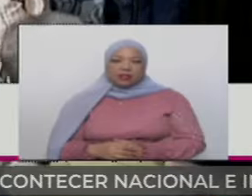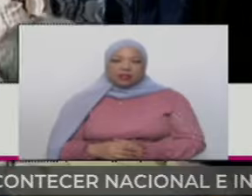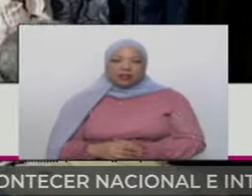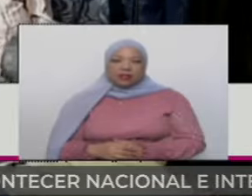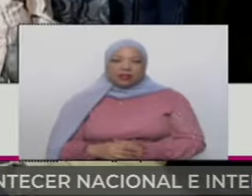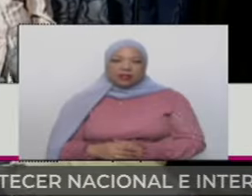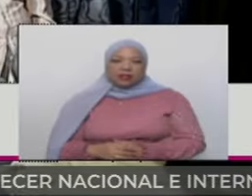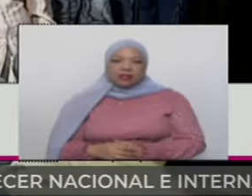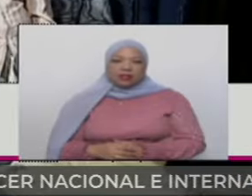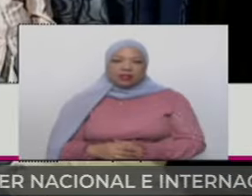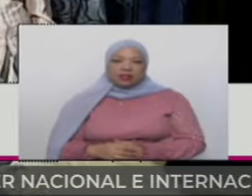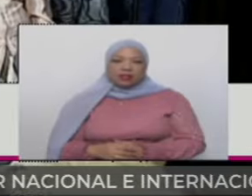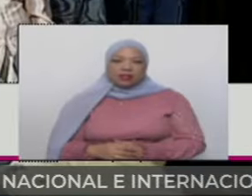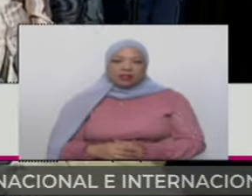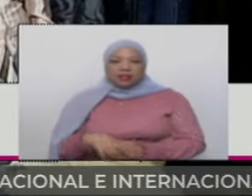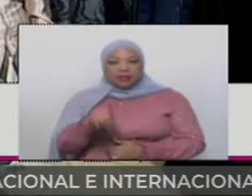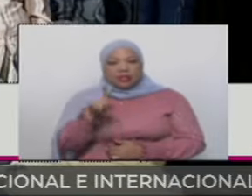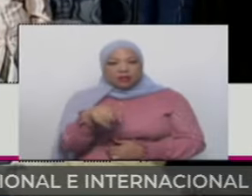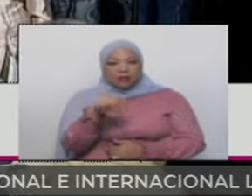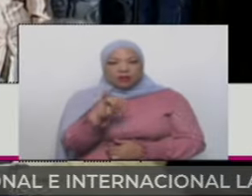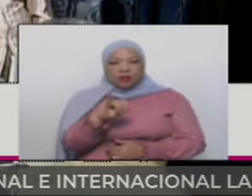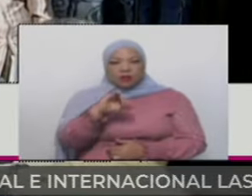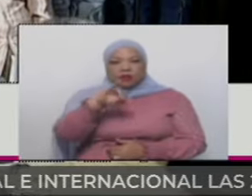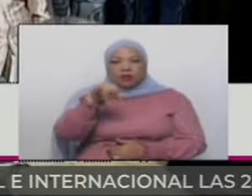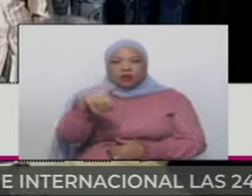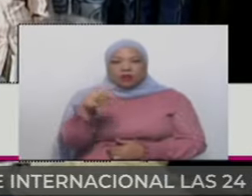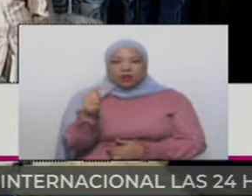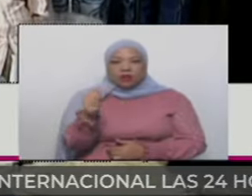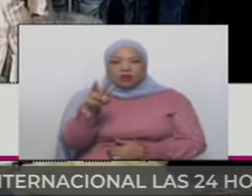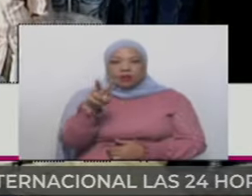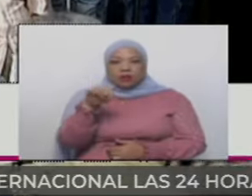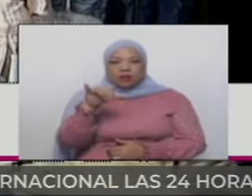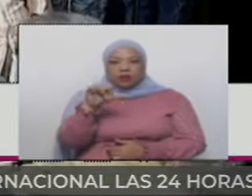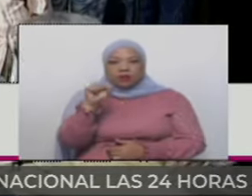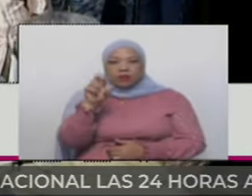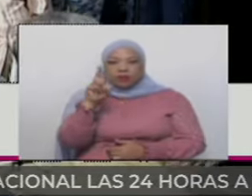Y están también Javier Marín, compañero,